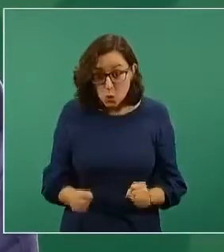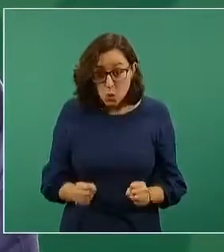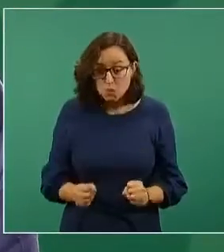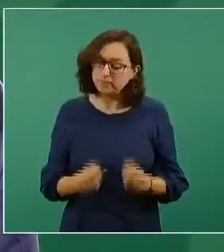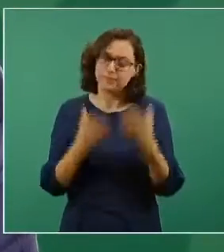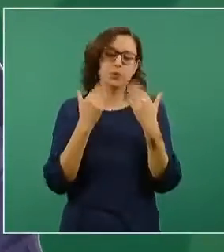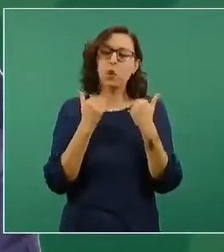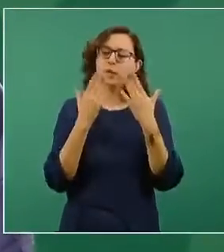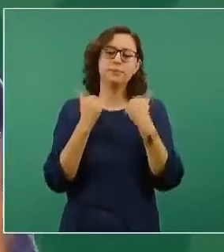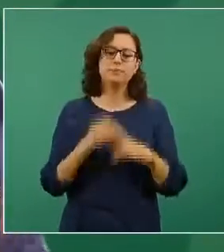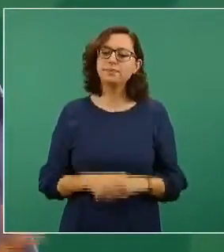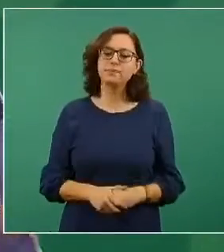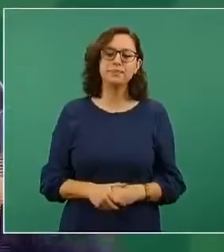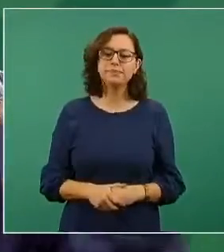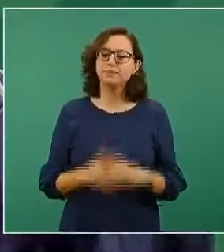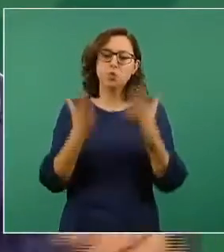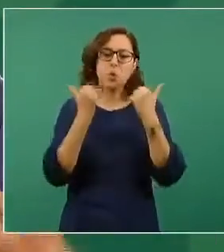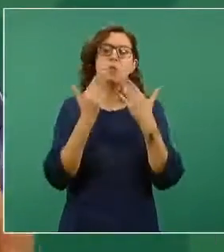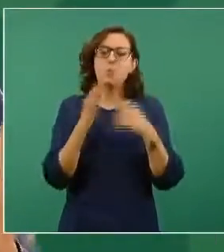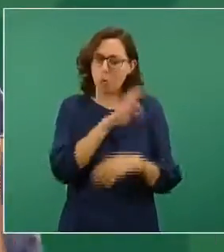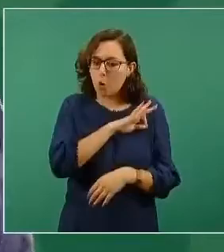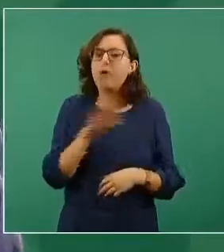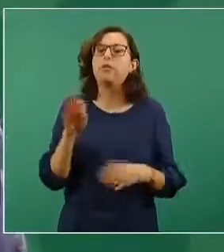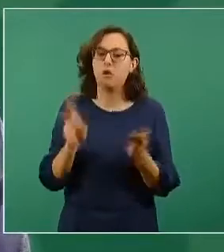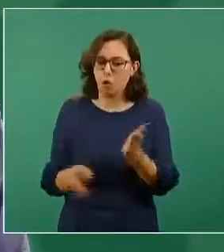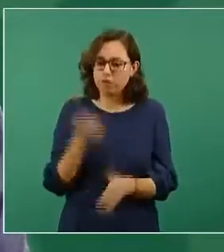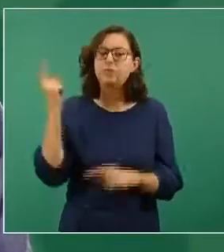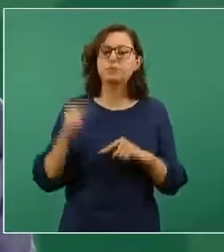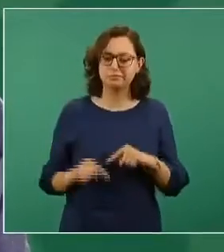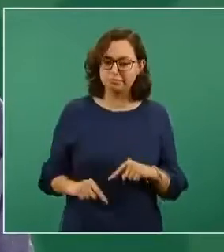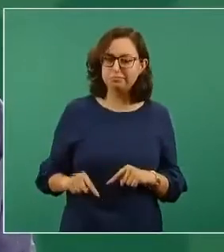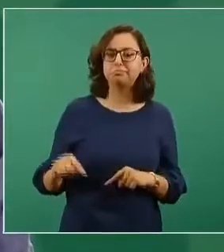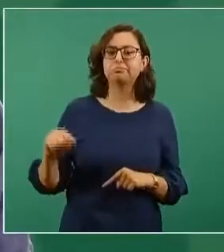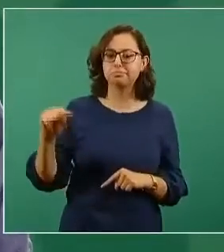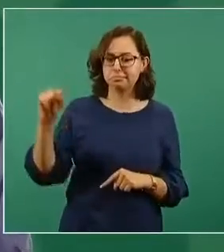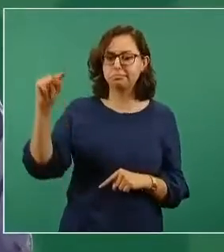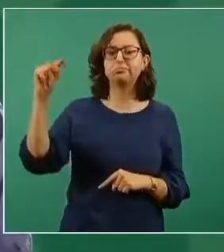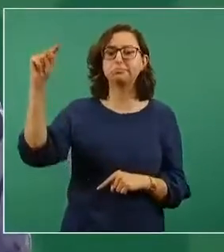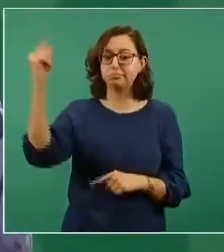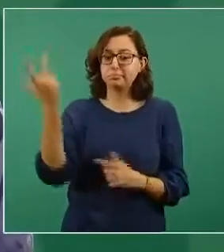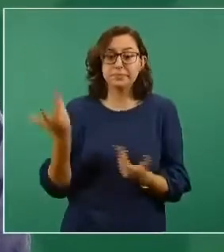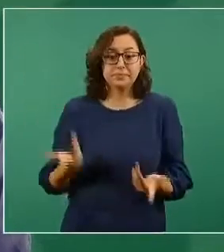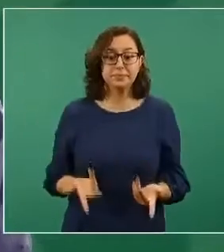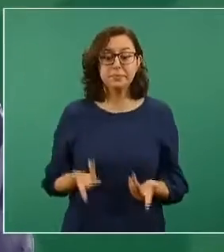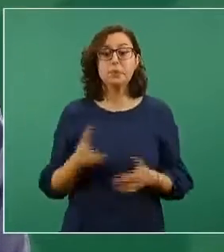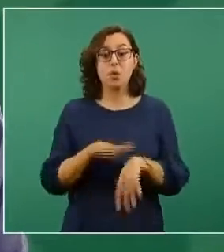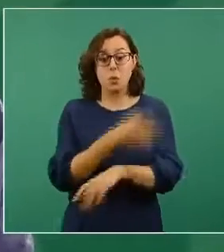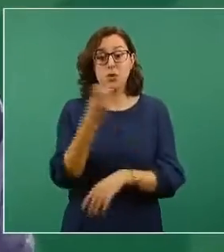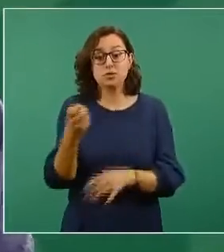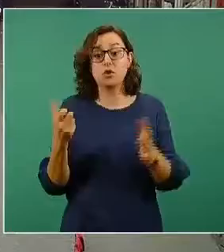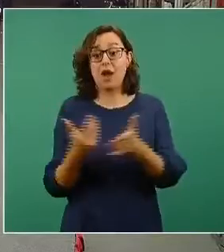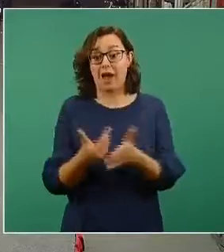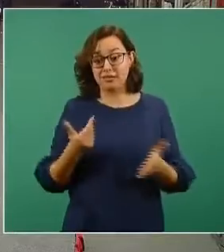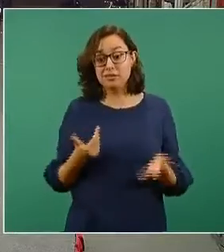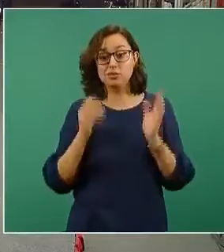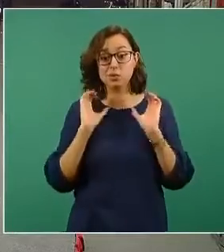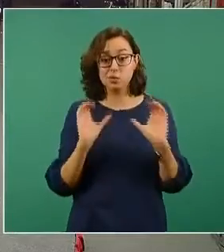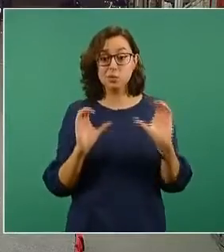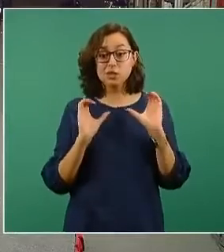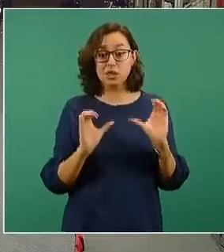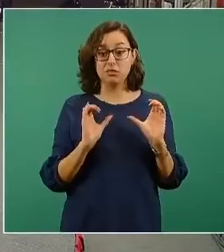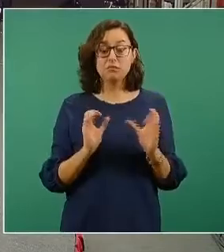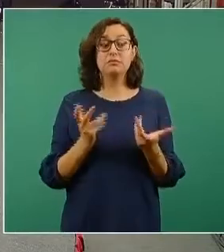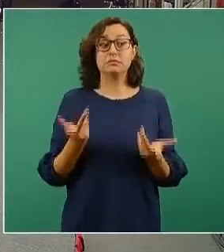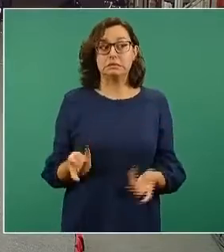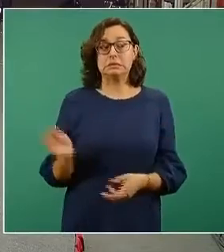Ninguna. Puede haber un repunte. Entonces, es mejor considerar en forma preventiva, precautoria, que puede haber